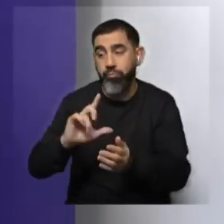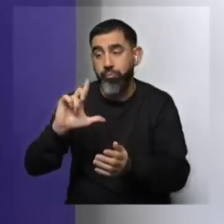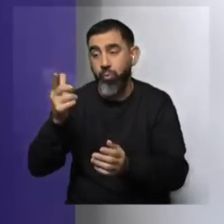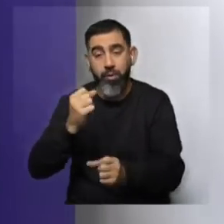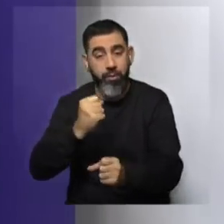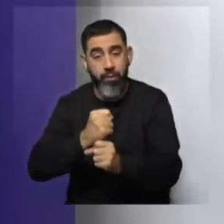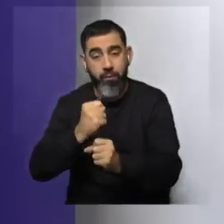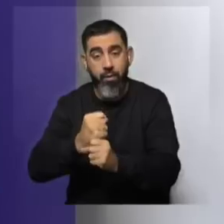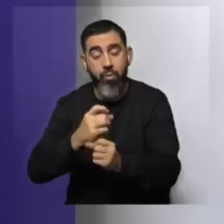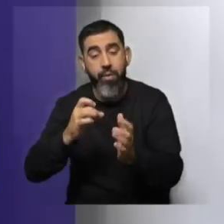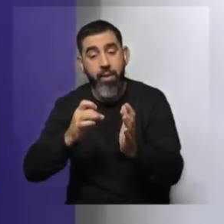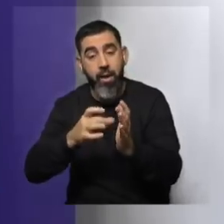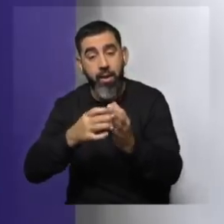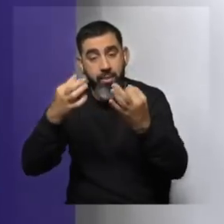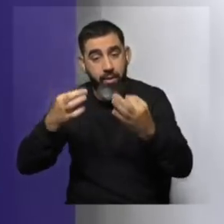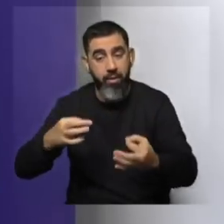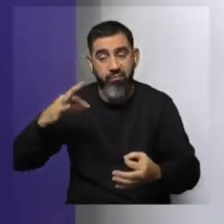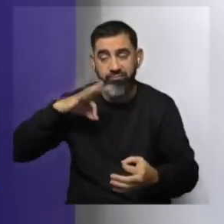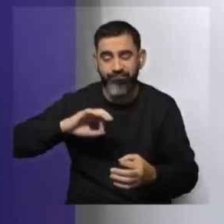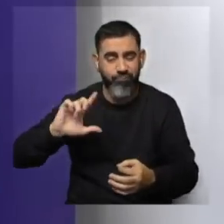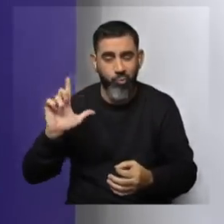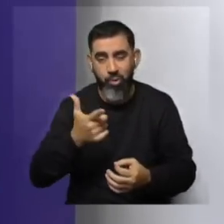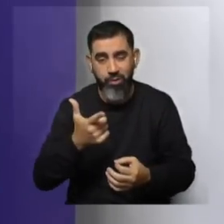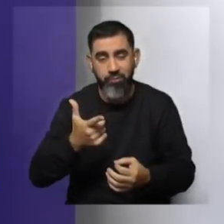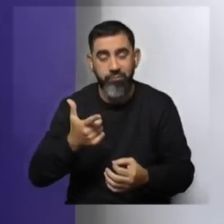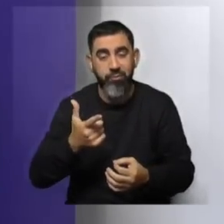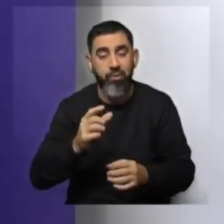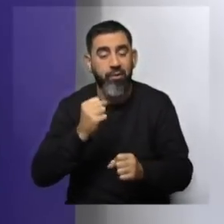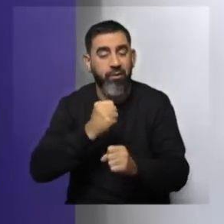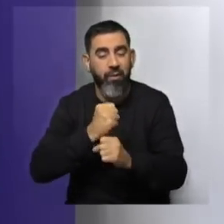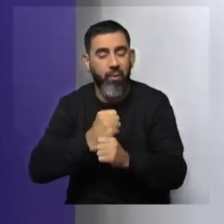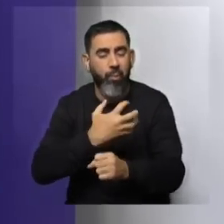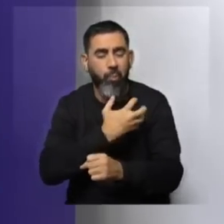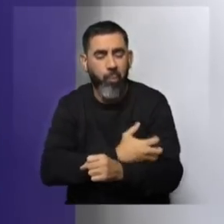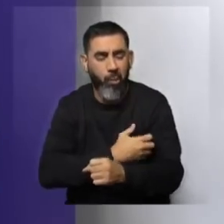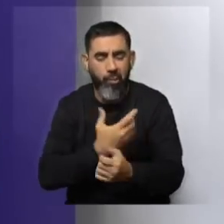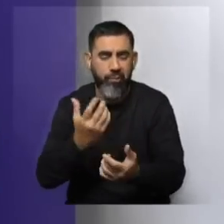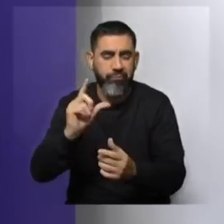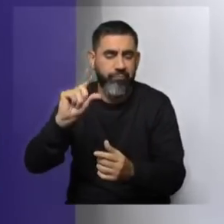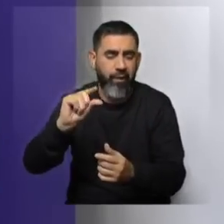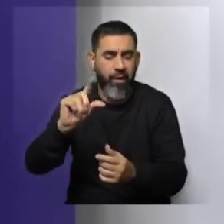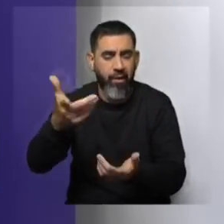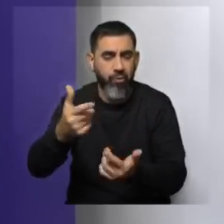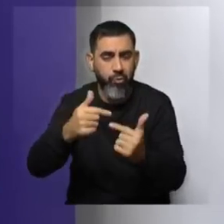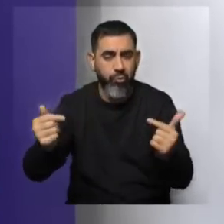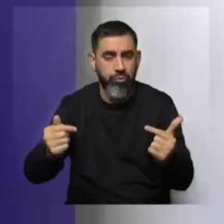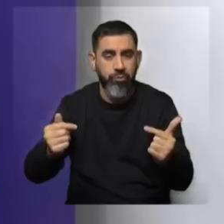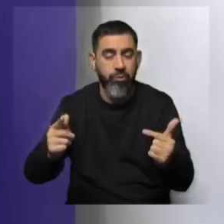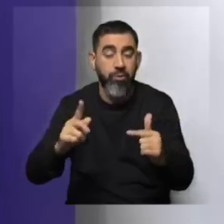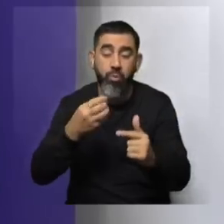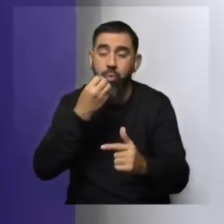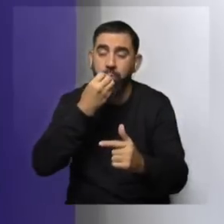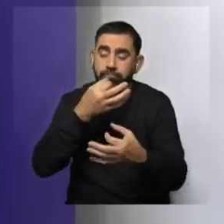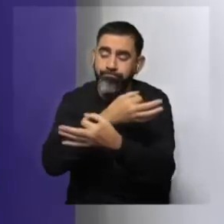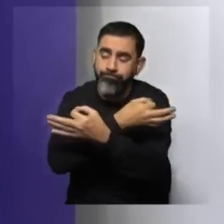trabajos de mayor remuneración y tener trabajos subcalificados o incluso trabajos que no son